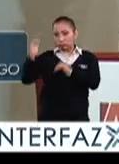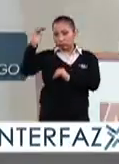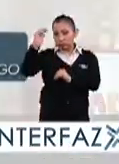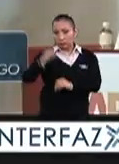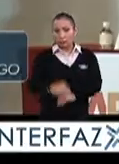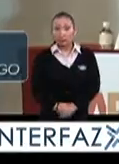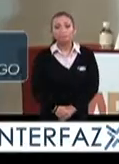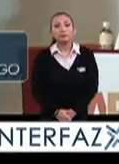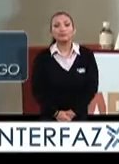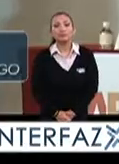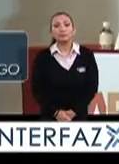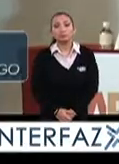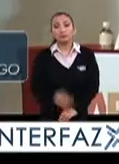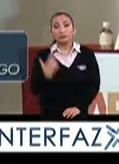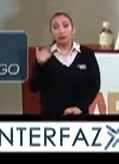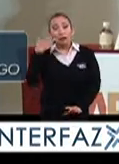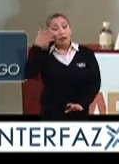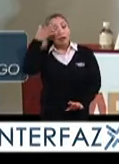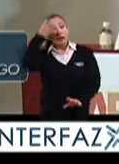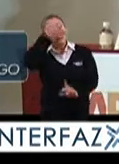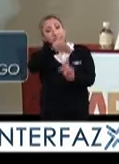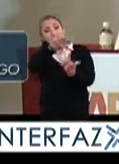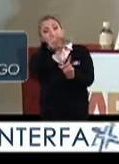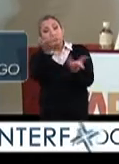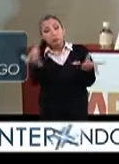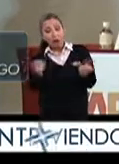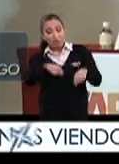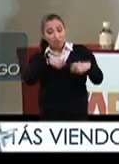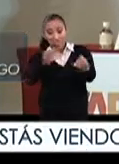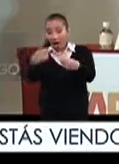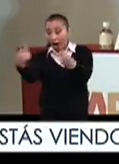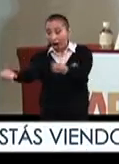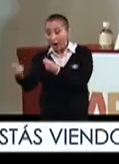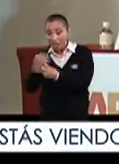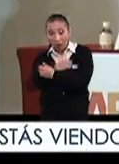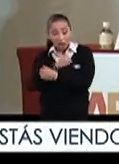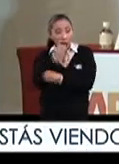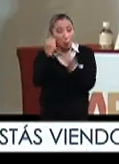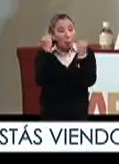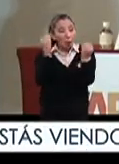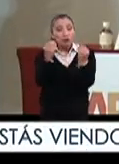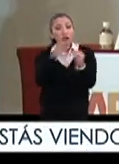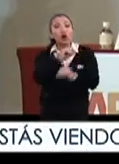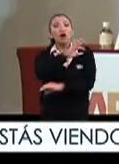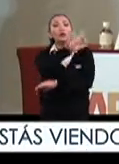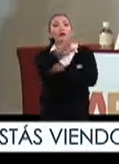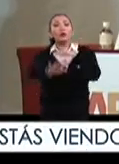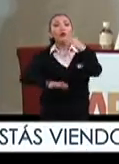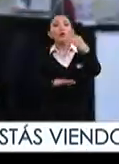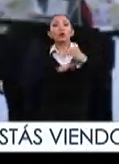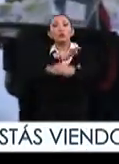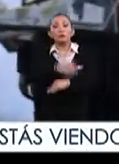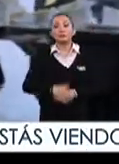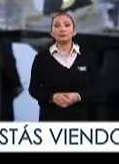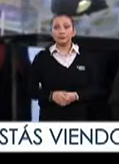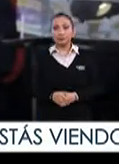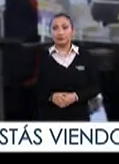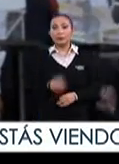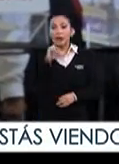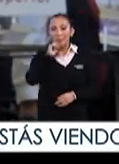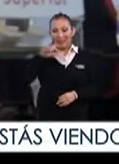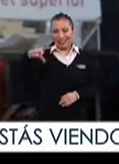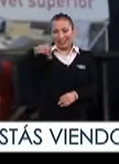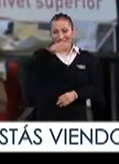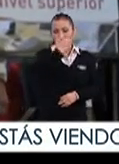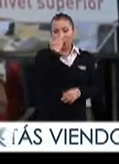superiores. El desafío no consiste en darle educación a muchos, sino a todos. Además de la